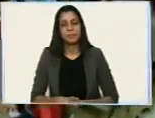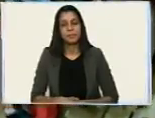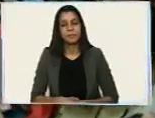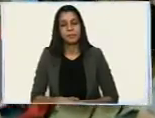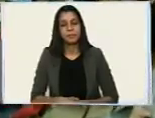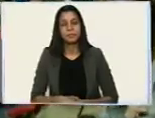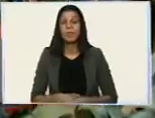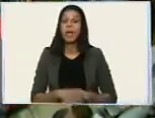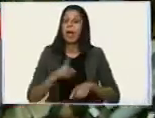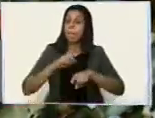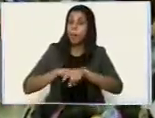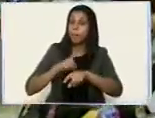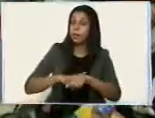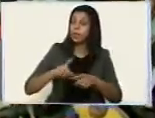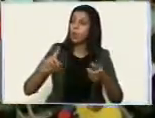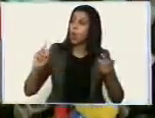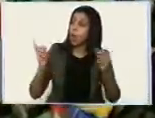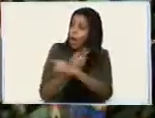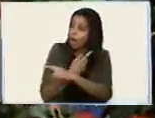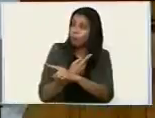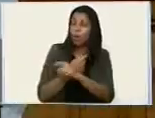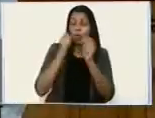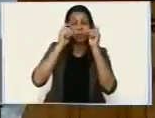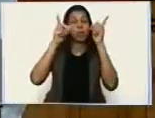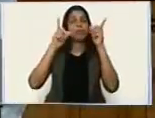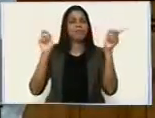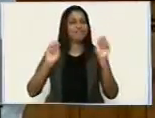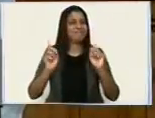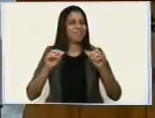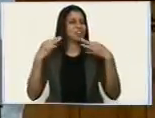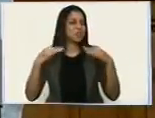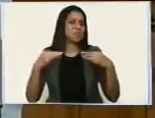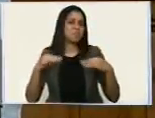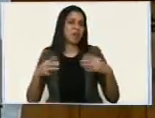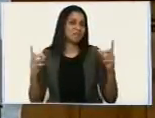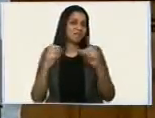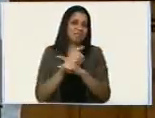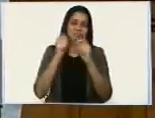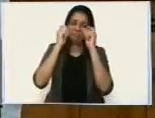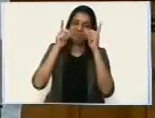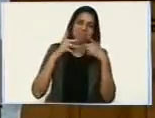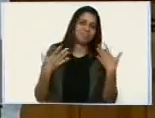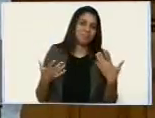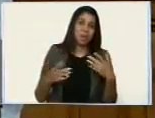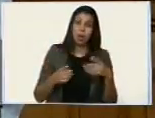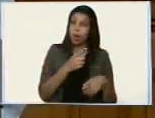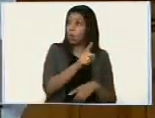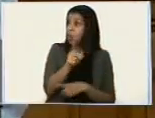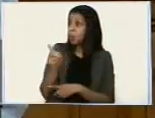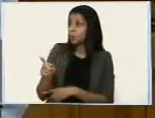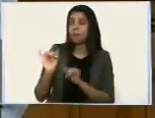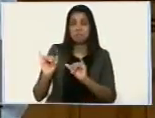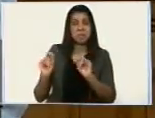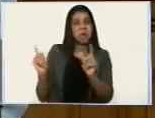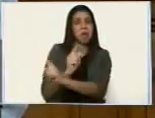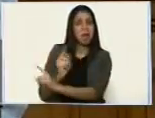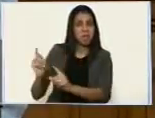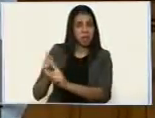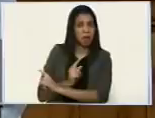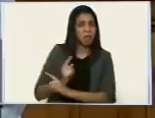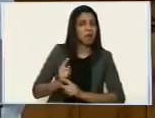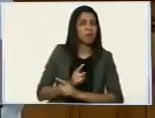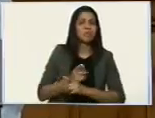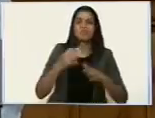Vienen nuevos momentos, los cambios no nos deben sorprender. Casi todos los que están aquí sentados han pasado por un cargo y han sido sustituidos por